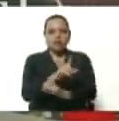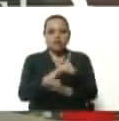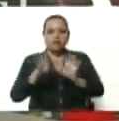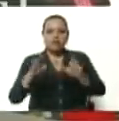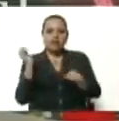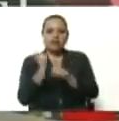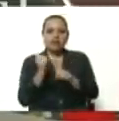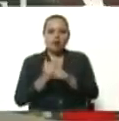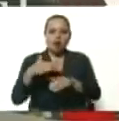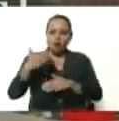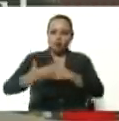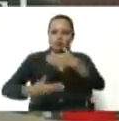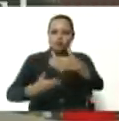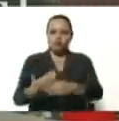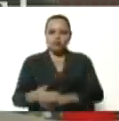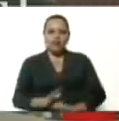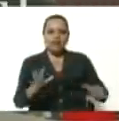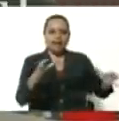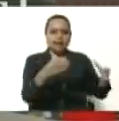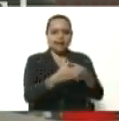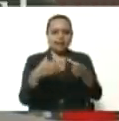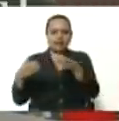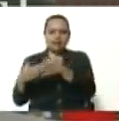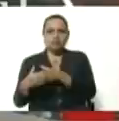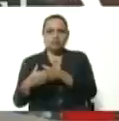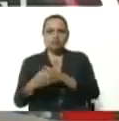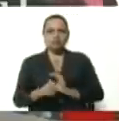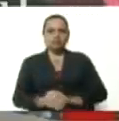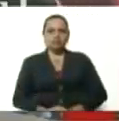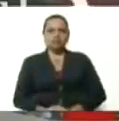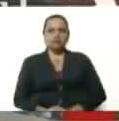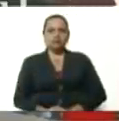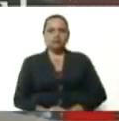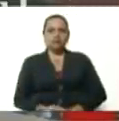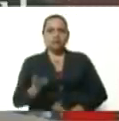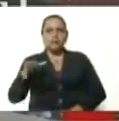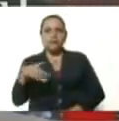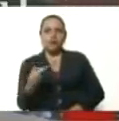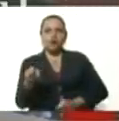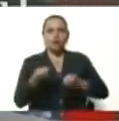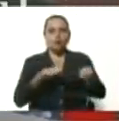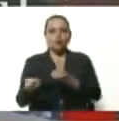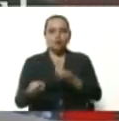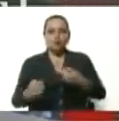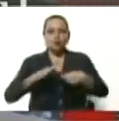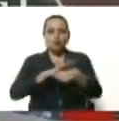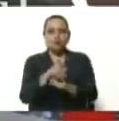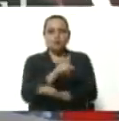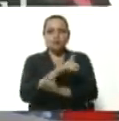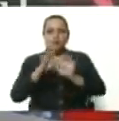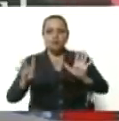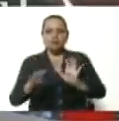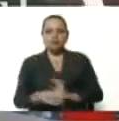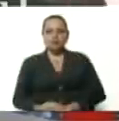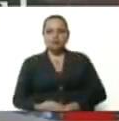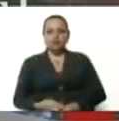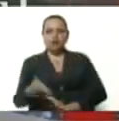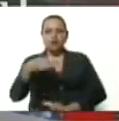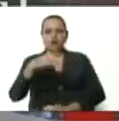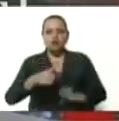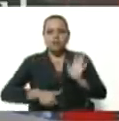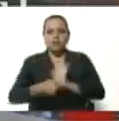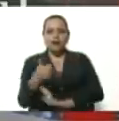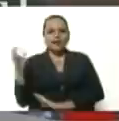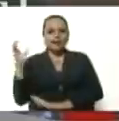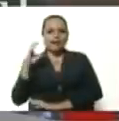venido adelantando este equipo local y regional para el control del COVID-19. Los casos, ¿dónde están en el